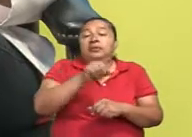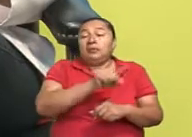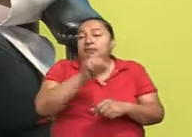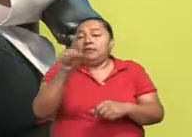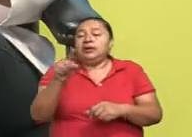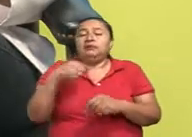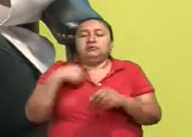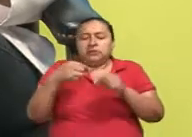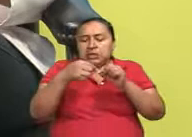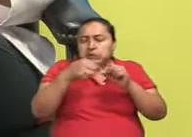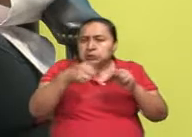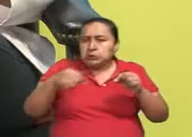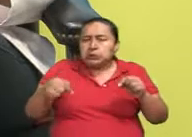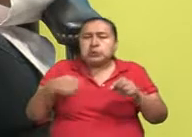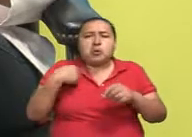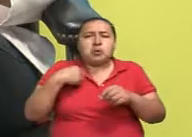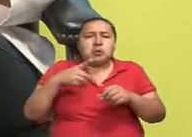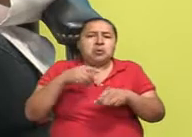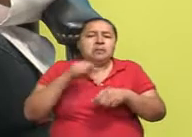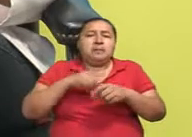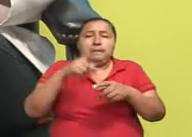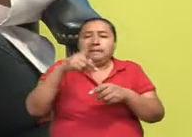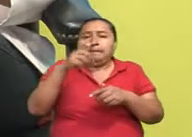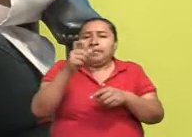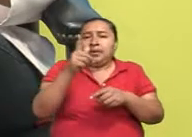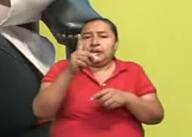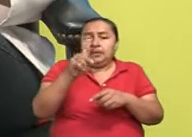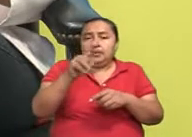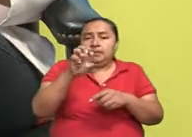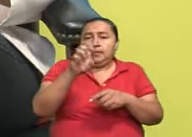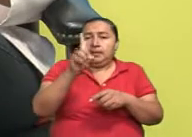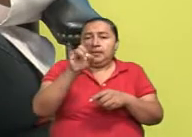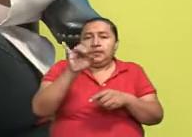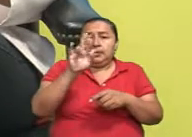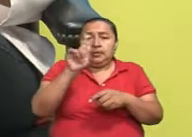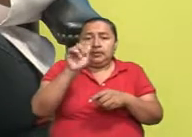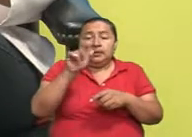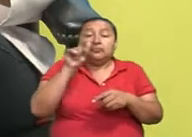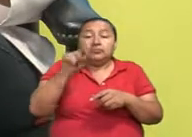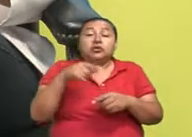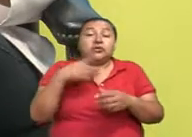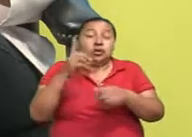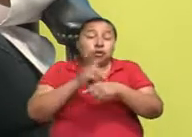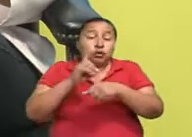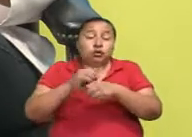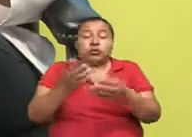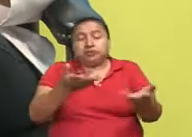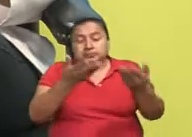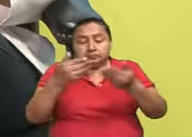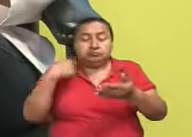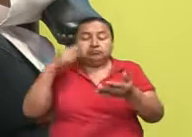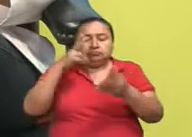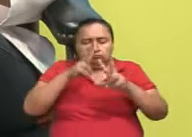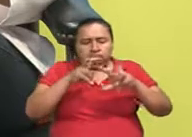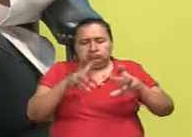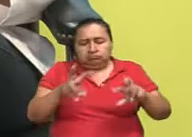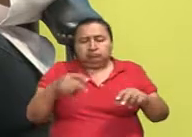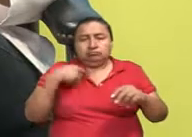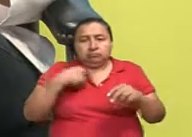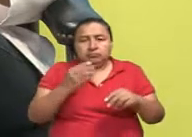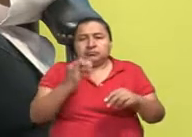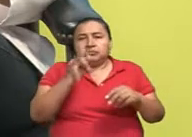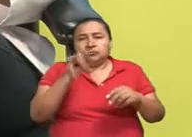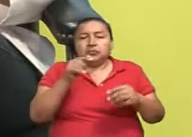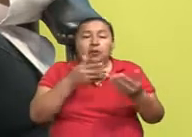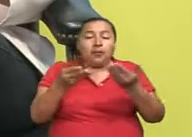cirujanos pediátricos. ¿Ya? Según lo que se encuentre, ellos hacen su evaluación y le dan su cita a su